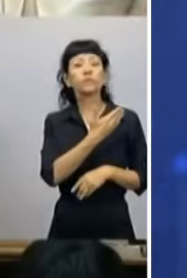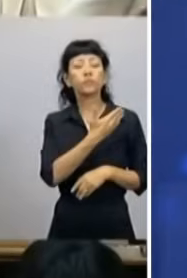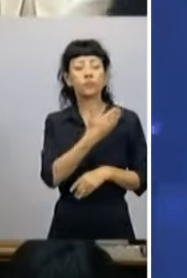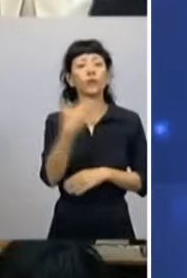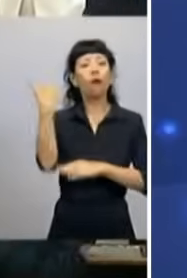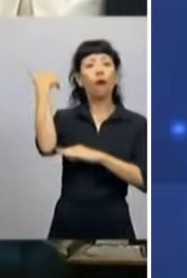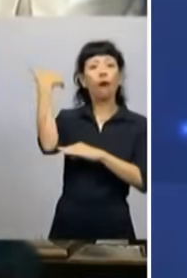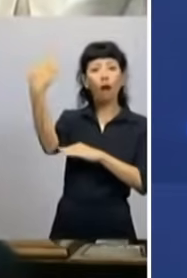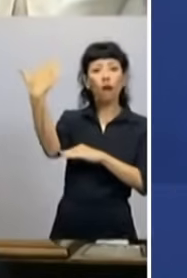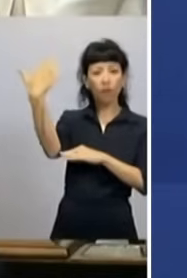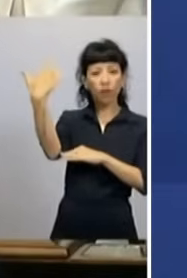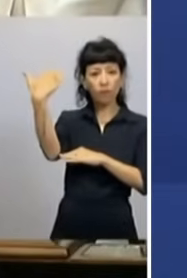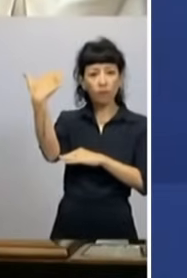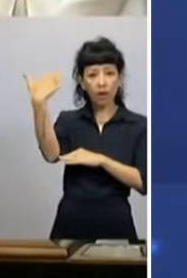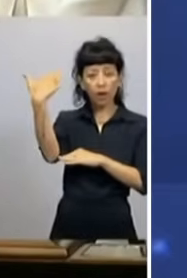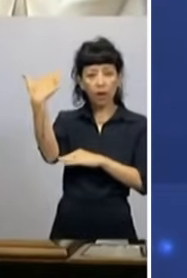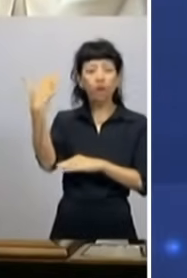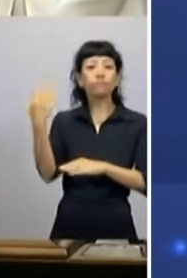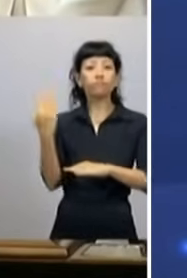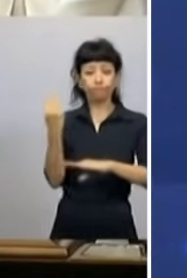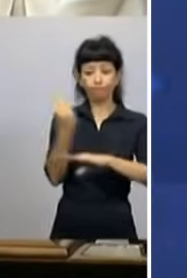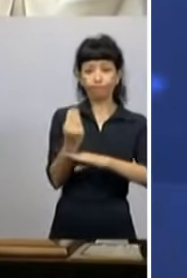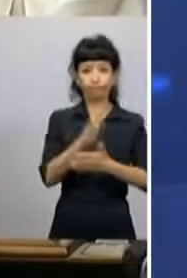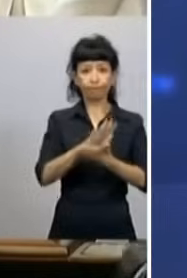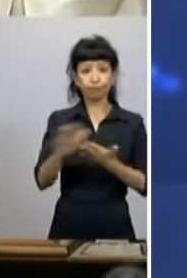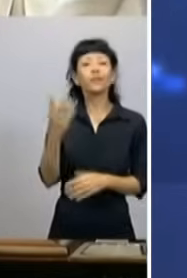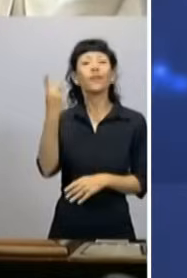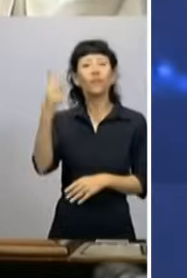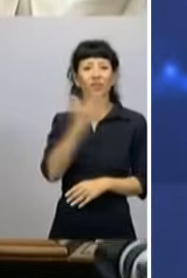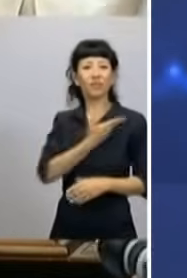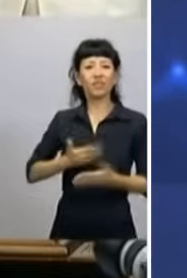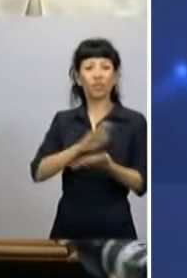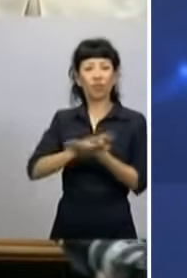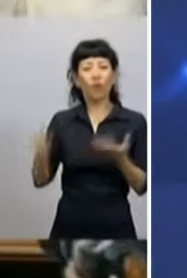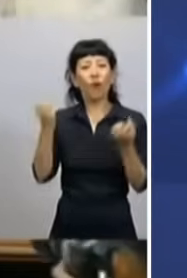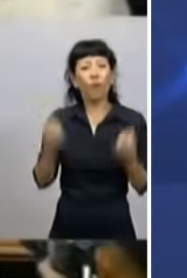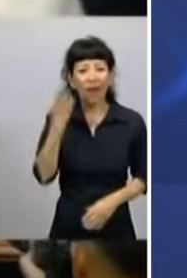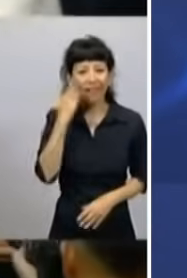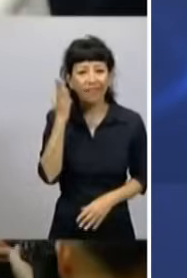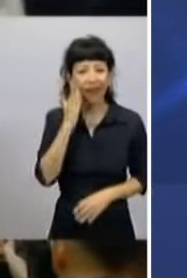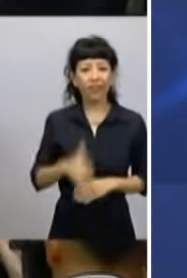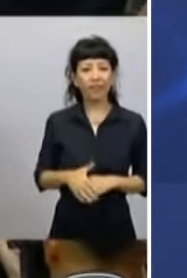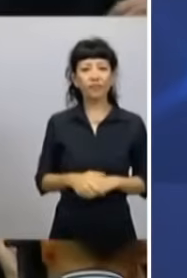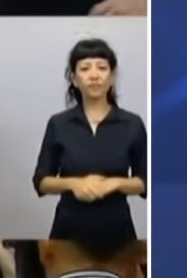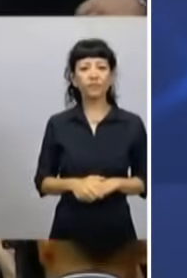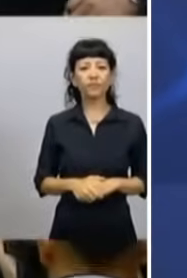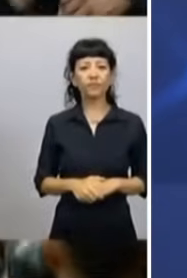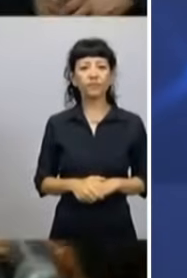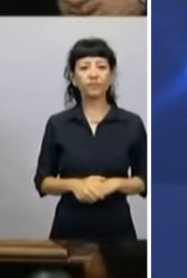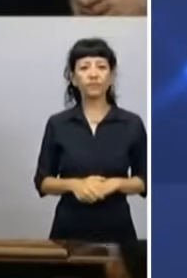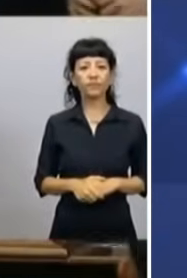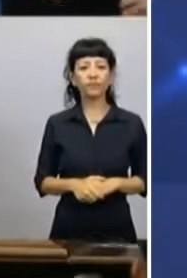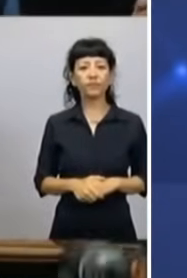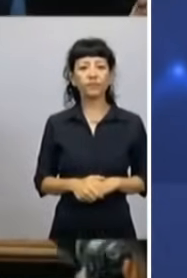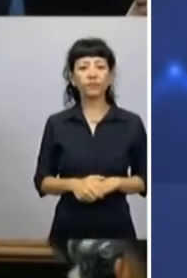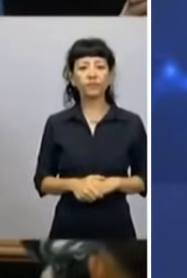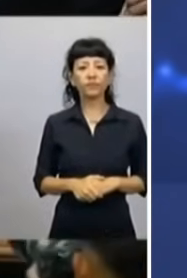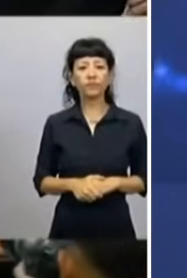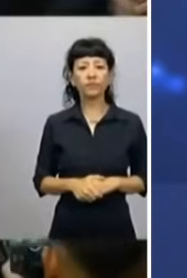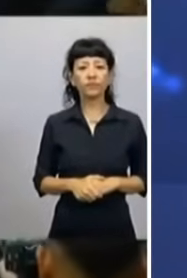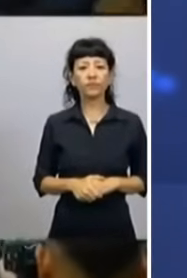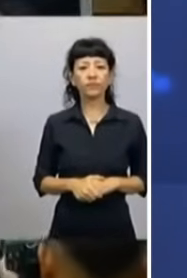América Latina lo que ocurra en un país influye en el otro. O sea, por ejemplo, en estos mismos momentos,